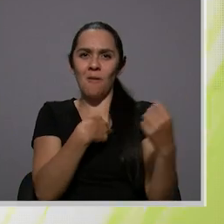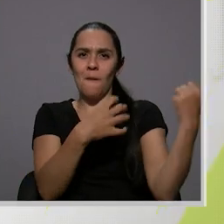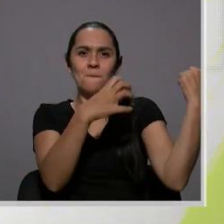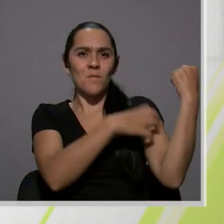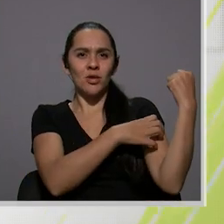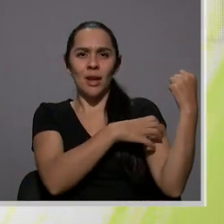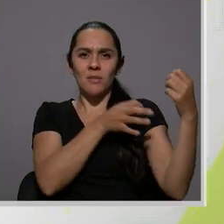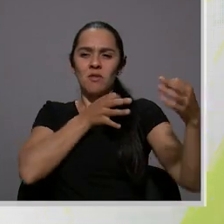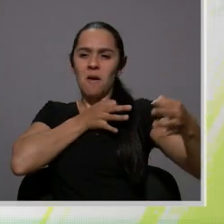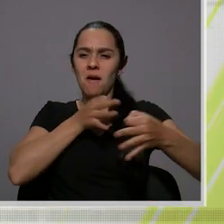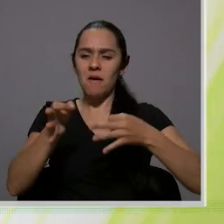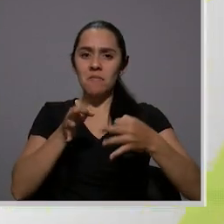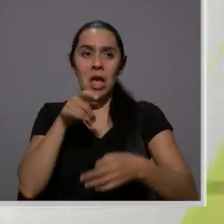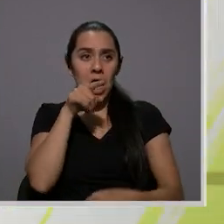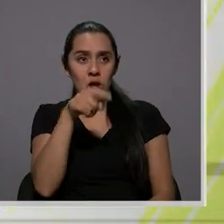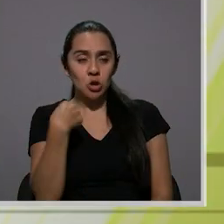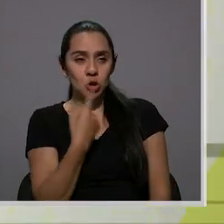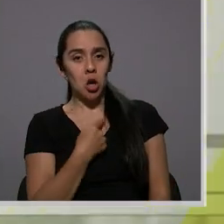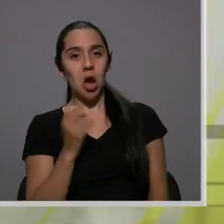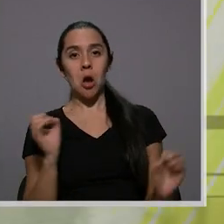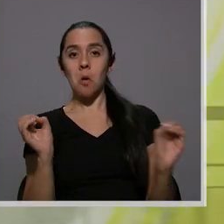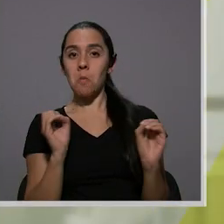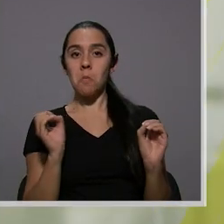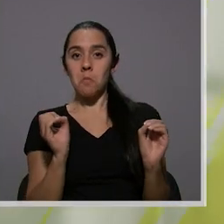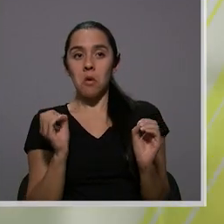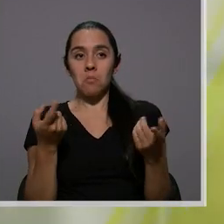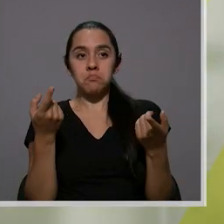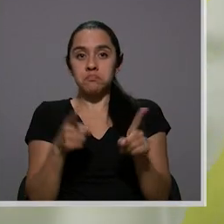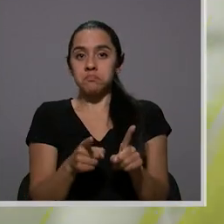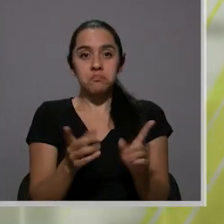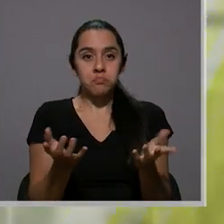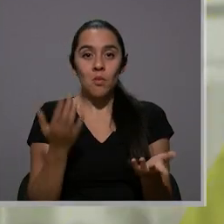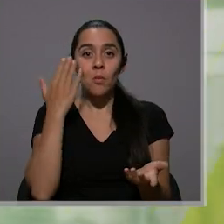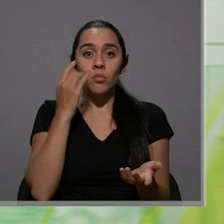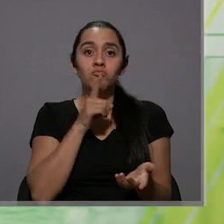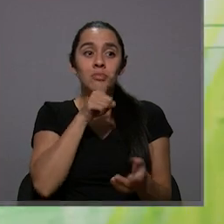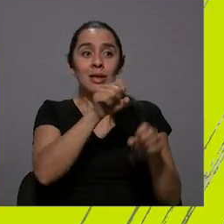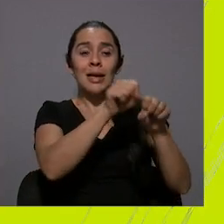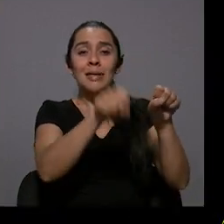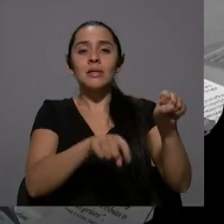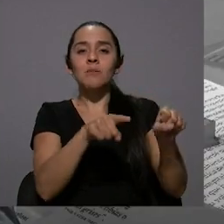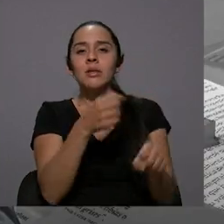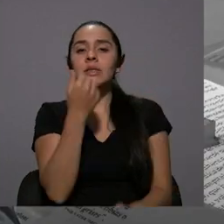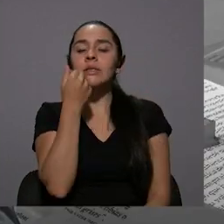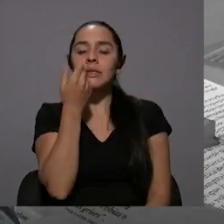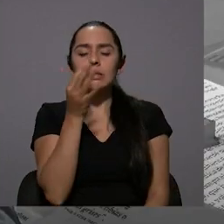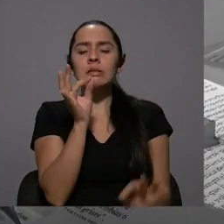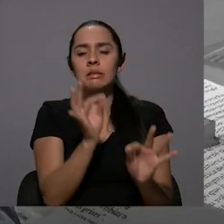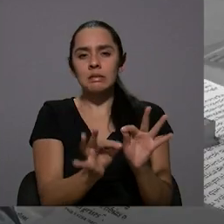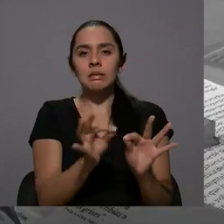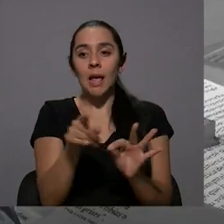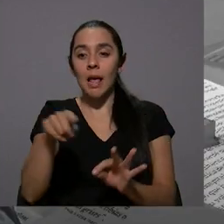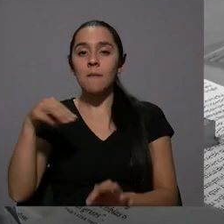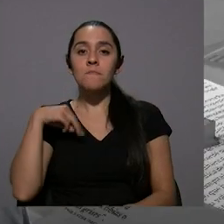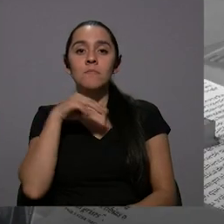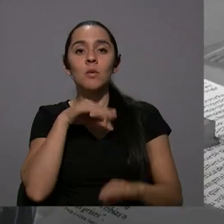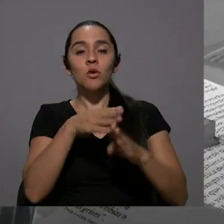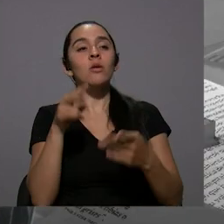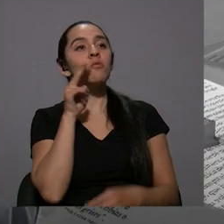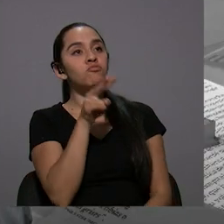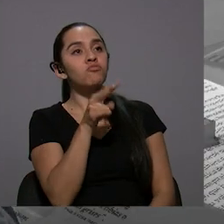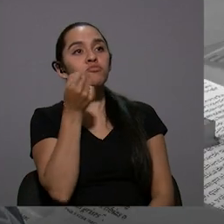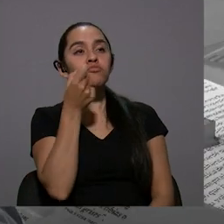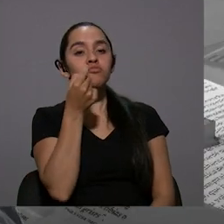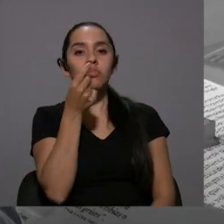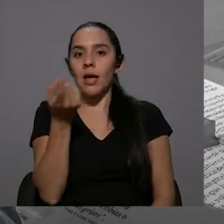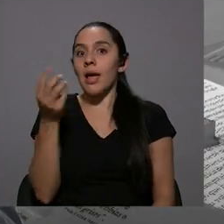entonces creo que en eso no tuvimos mayores inconvenientes porque en realidad el sistema es sencillo verdad o sea los miembros de mesa no están